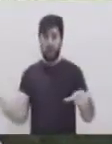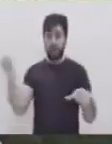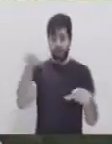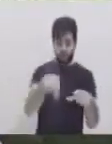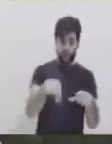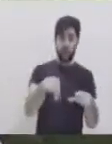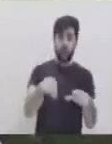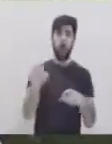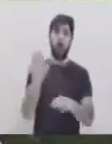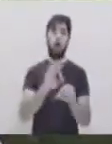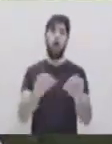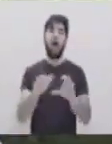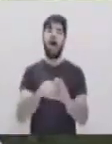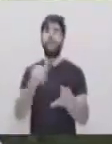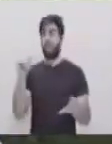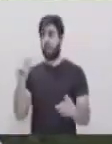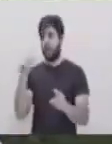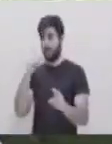dónde estaríamos?